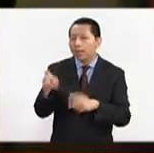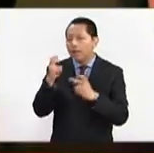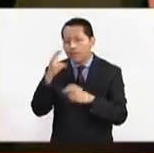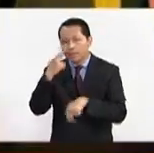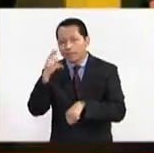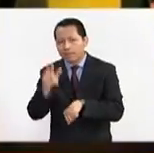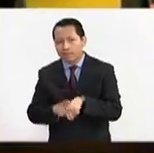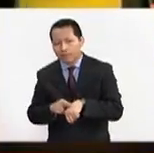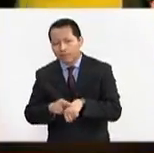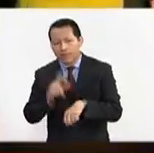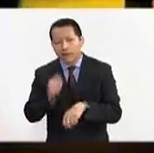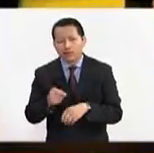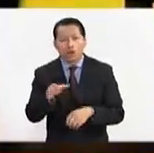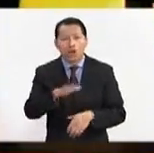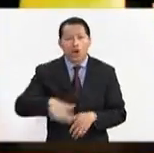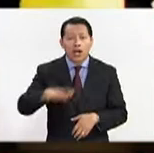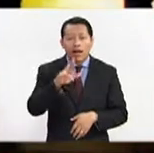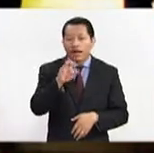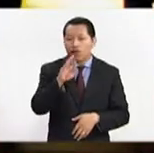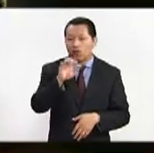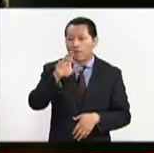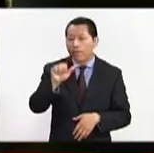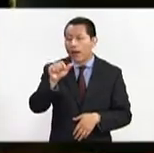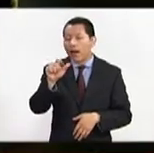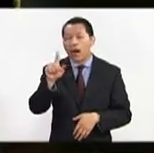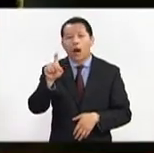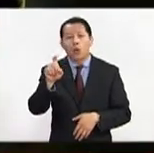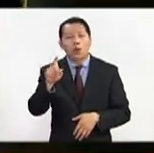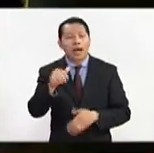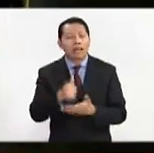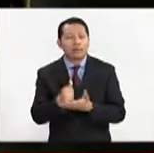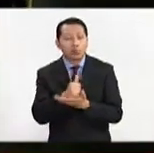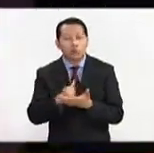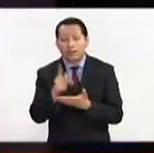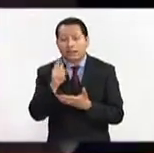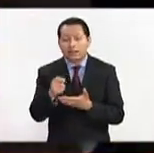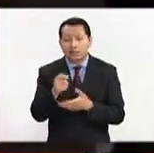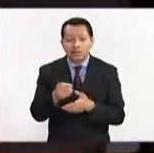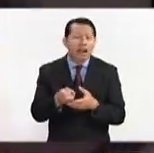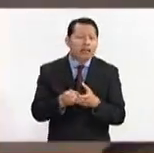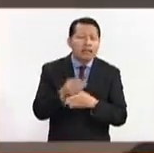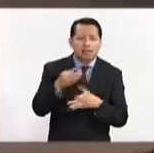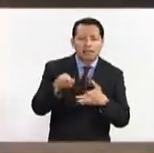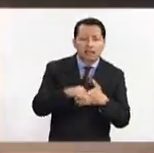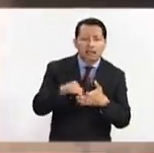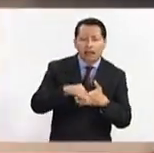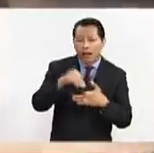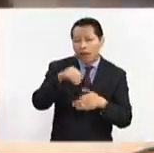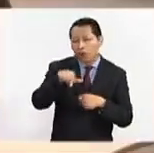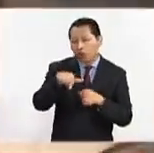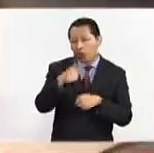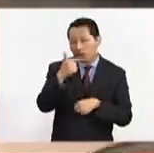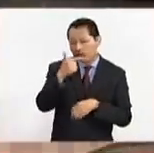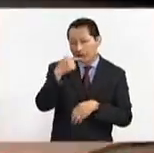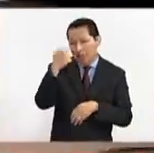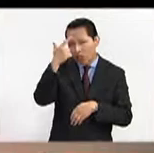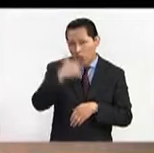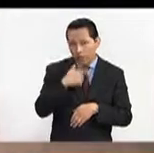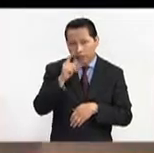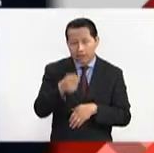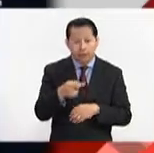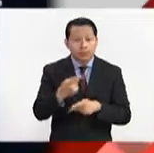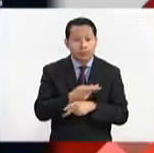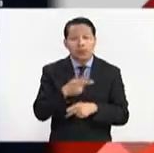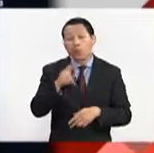el fin de semana en la colonia Reforma Agua Azul, cuando la joven se disponía a salir cerca de la medianoche. Tras este suceso,